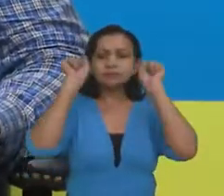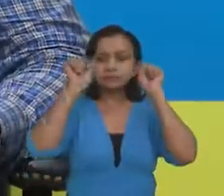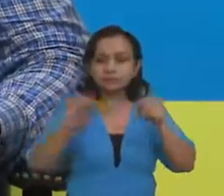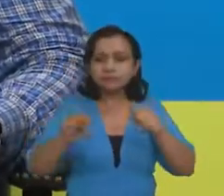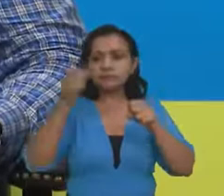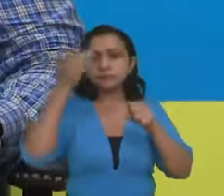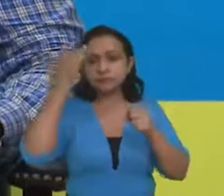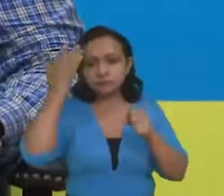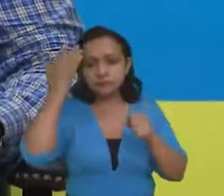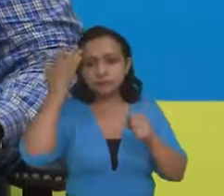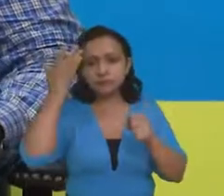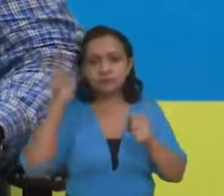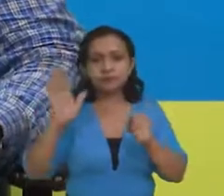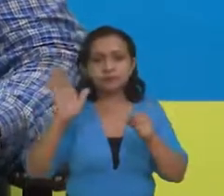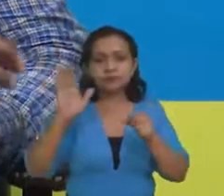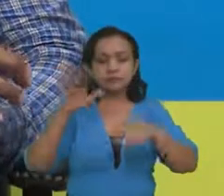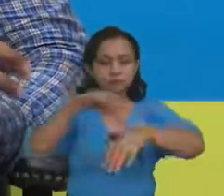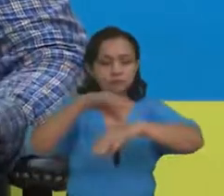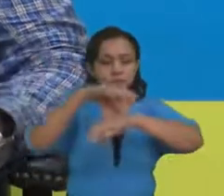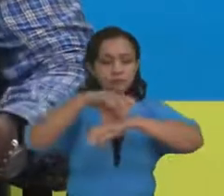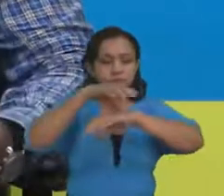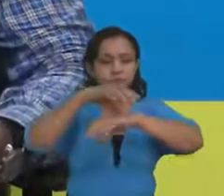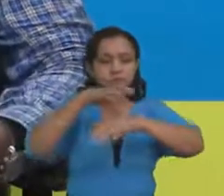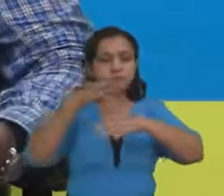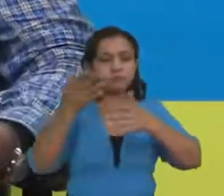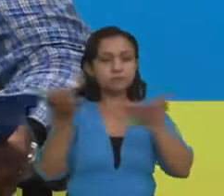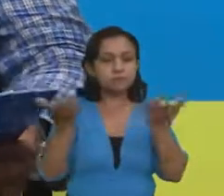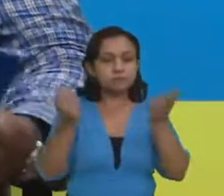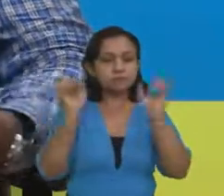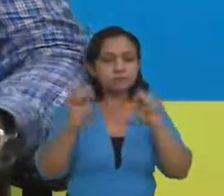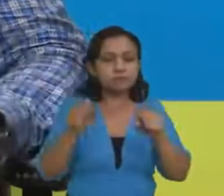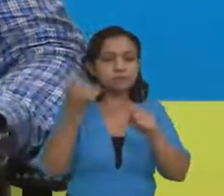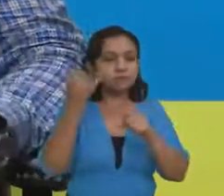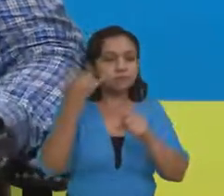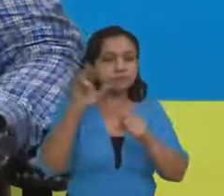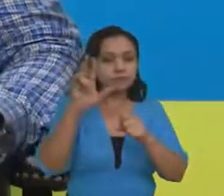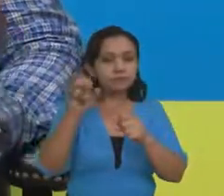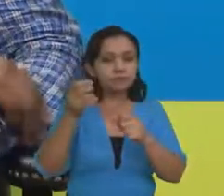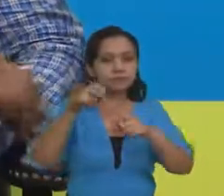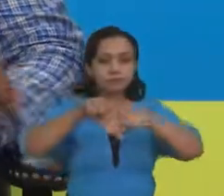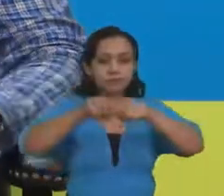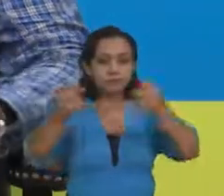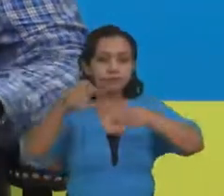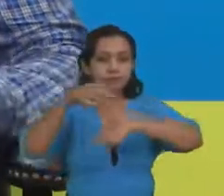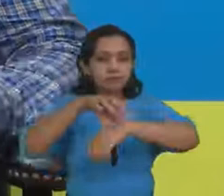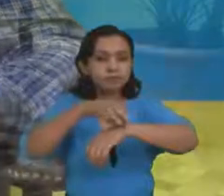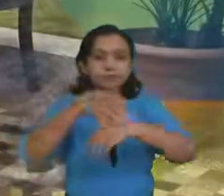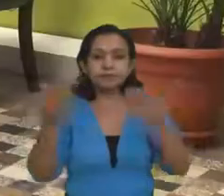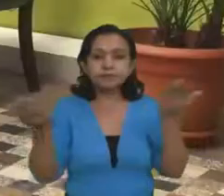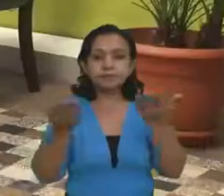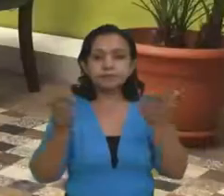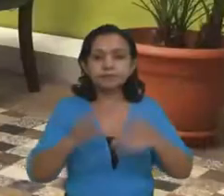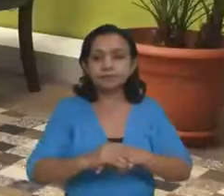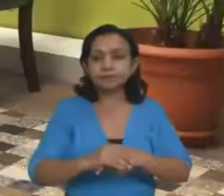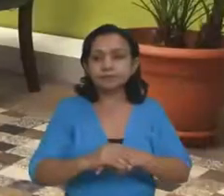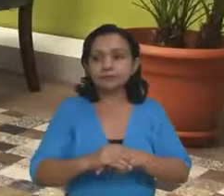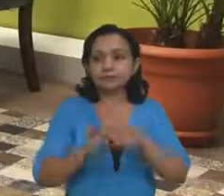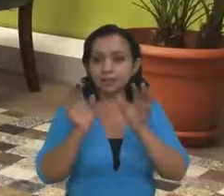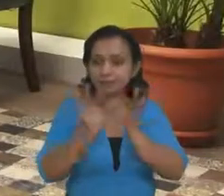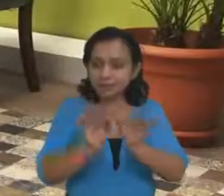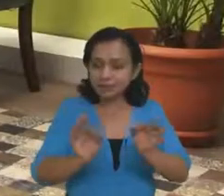saber qué es un esguince? ¿Y cuándo podemos saber qué es una fractura? Exacto. Es muy